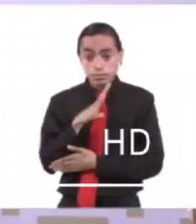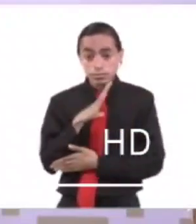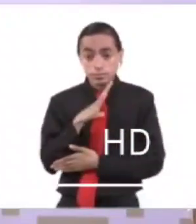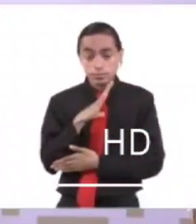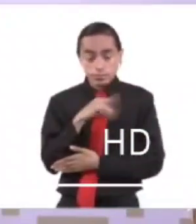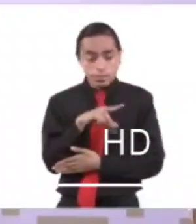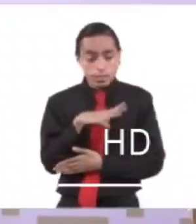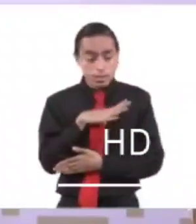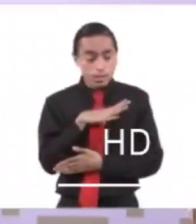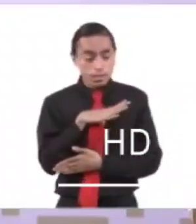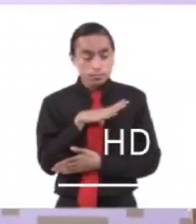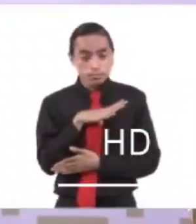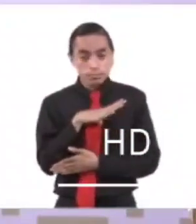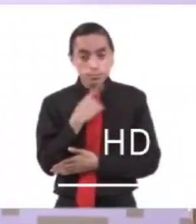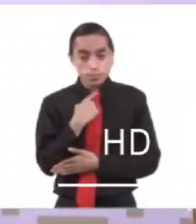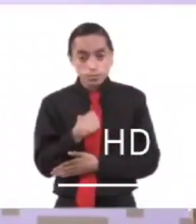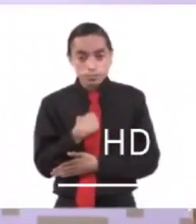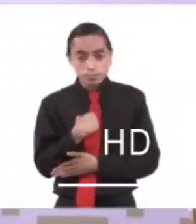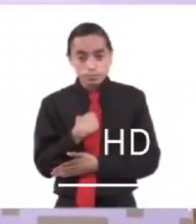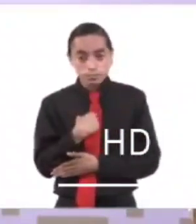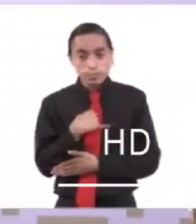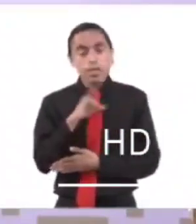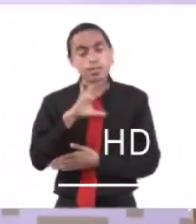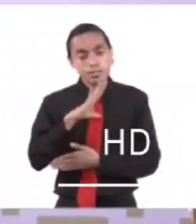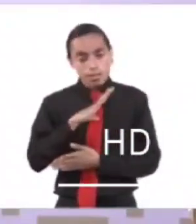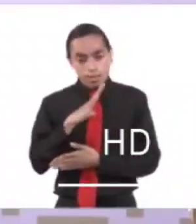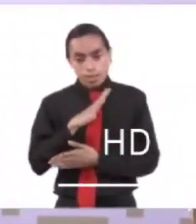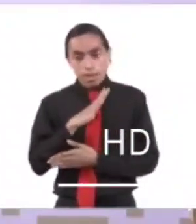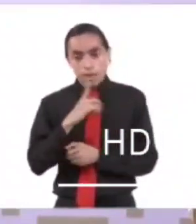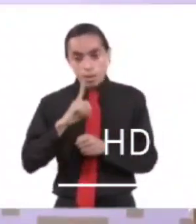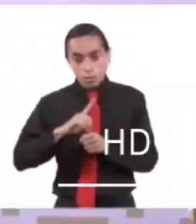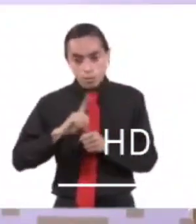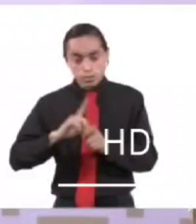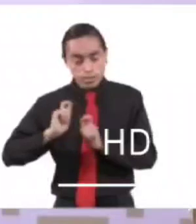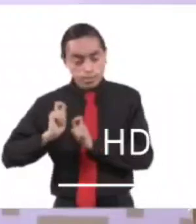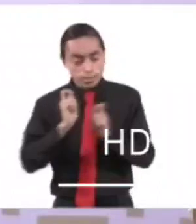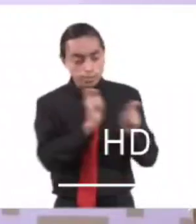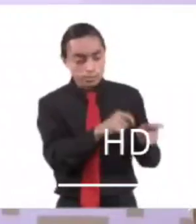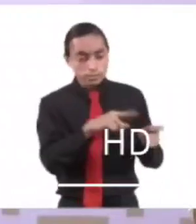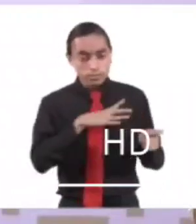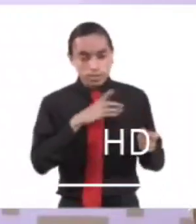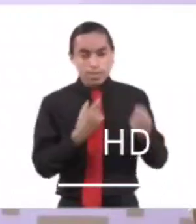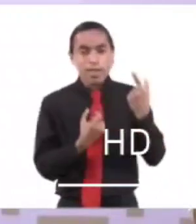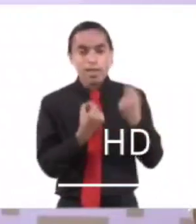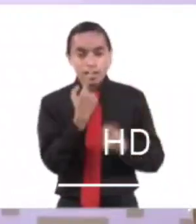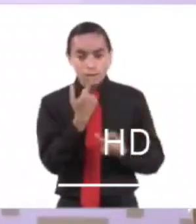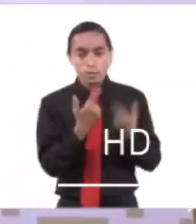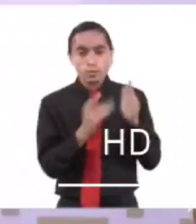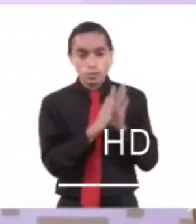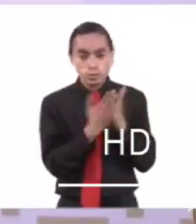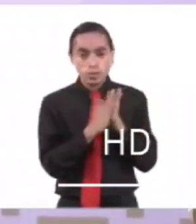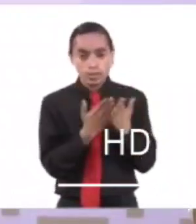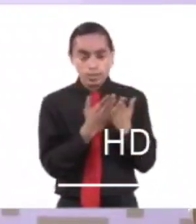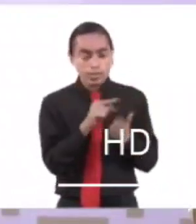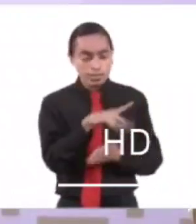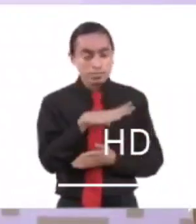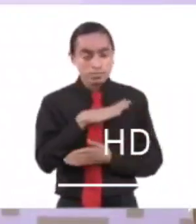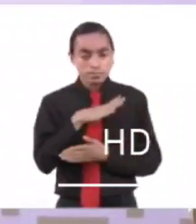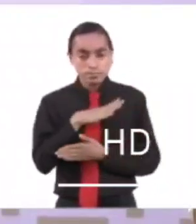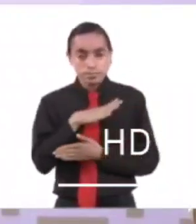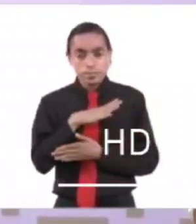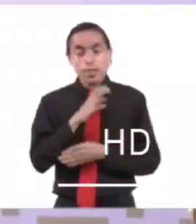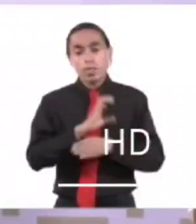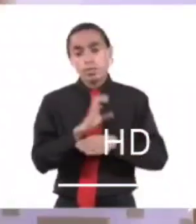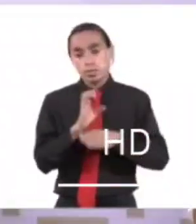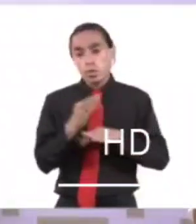en este pilar. Me dice que hay una donación de algunos libros, y yo exhorto a muchos de los que